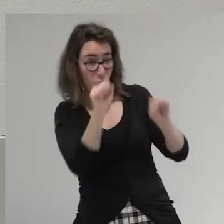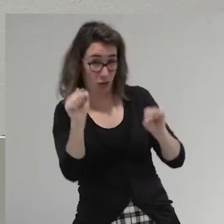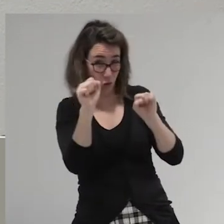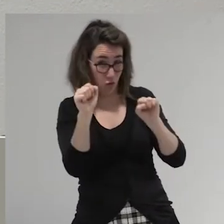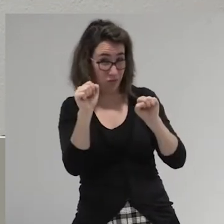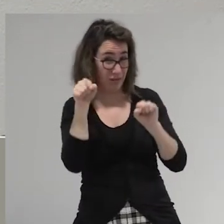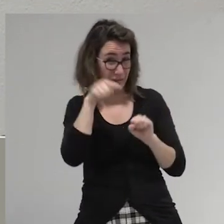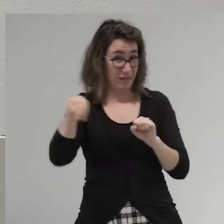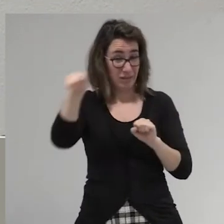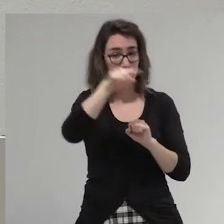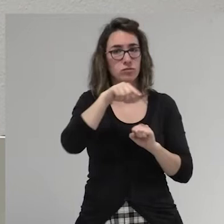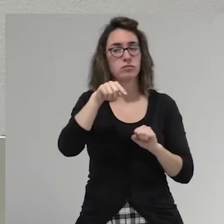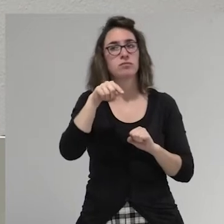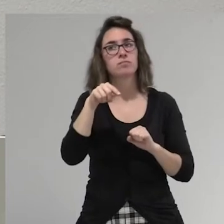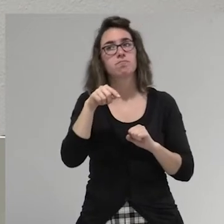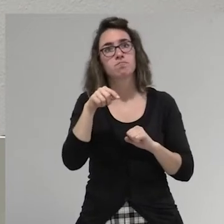Es importante